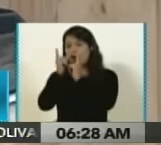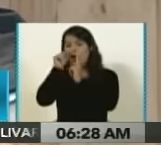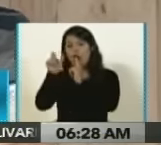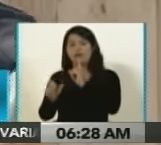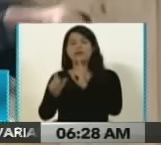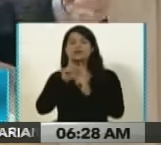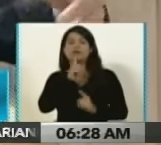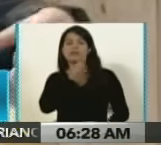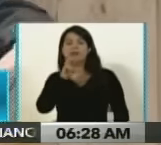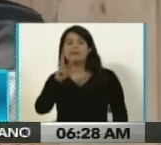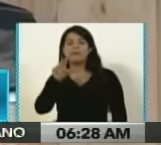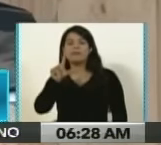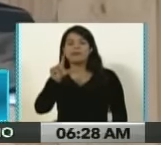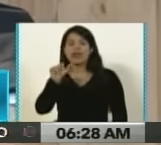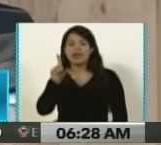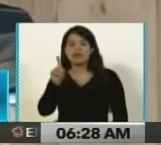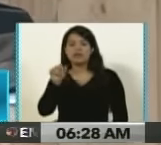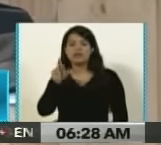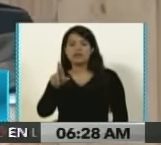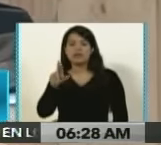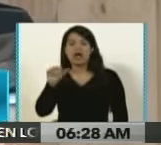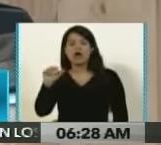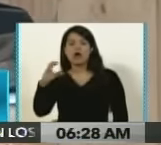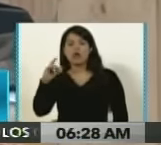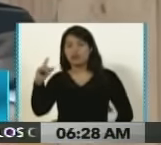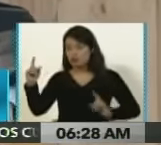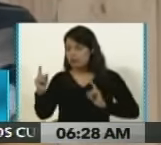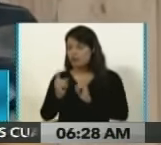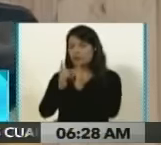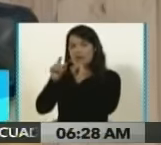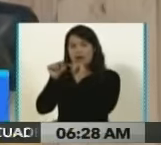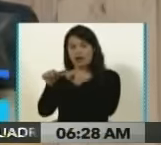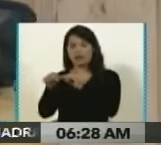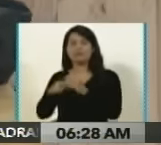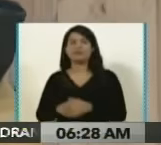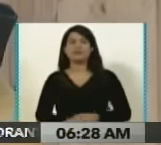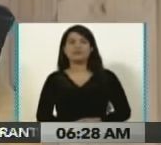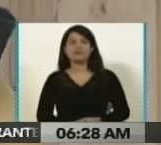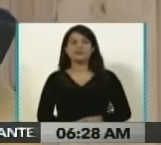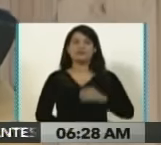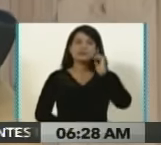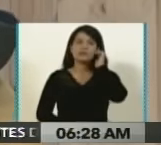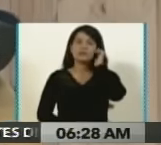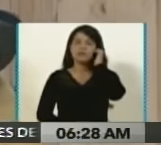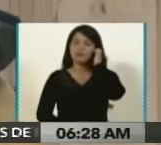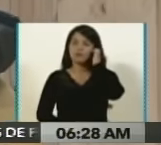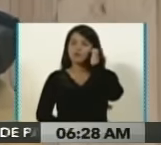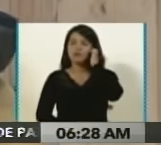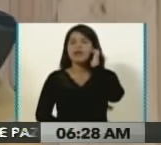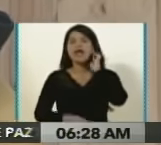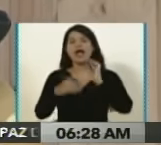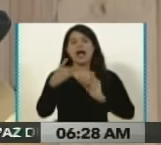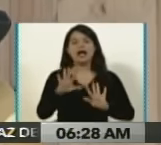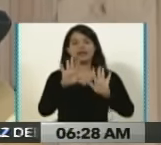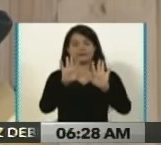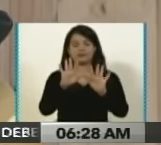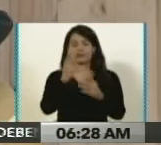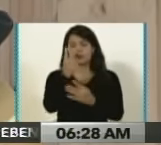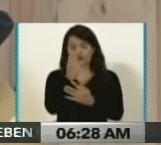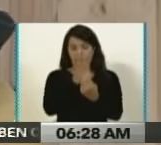Nacional. Nos encontramos ahí, ¿no? Bueno, mira, hay una imagen de Fabricio Ojeda, que es el periodista.